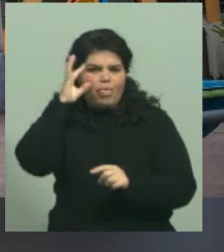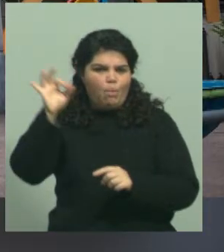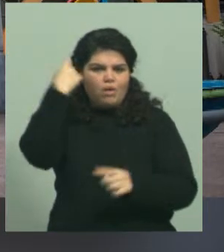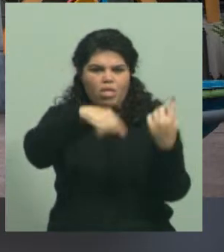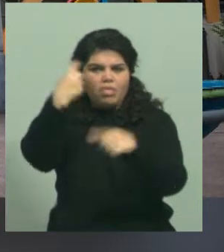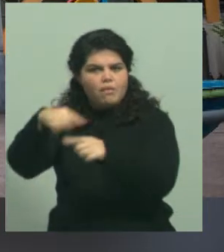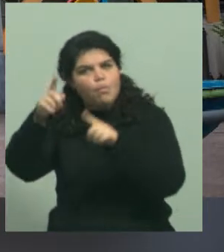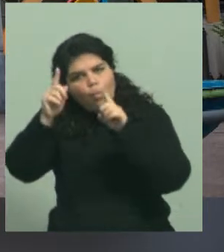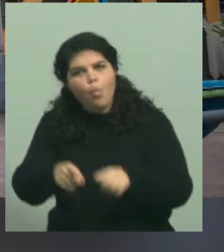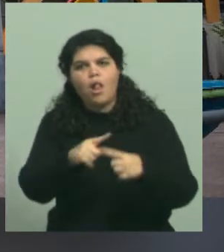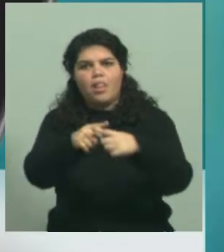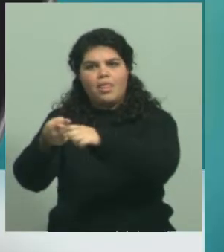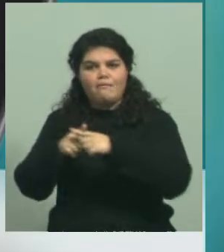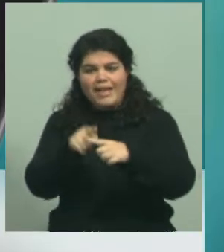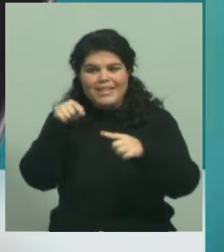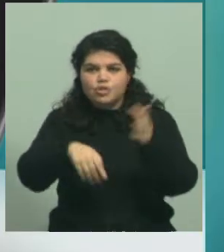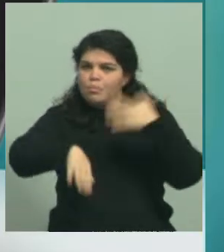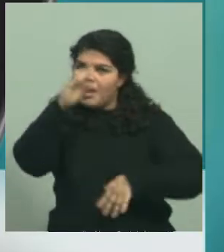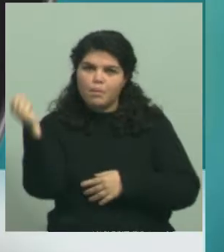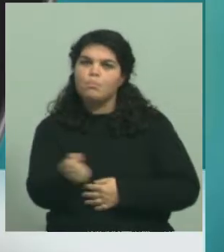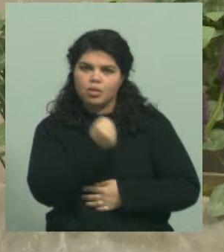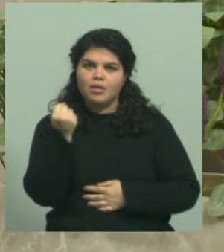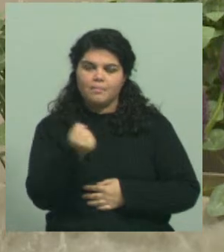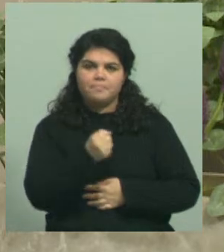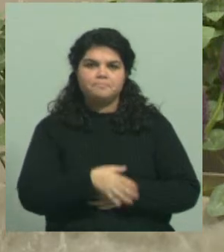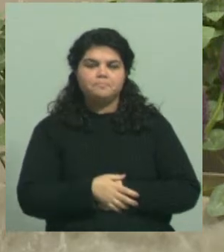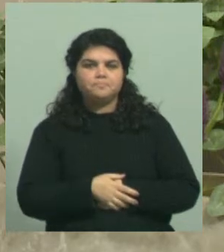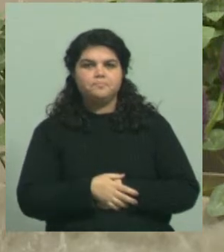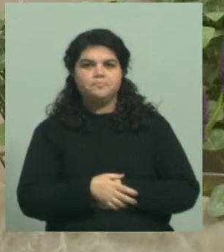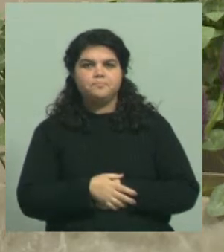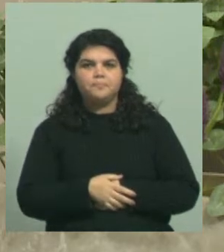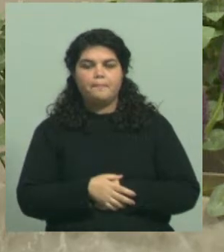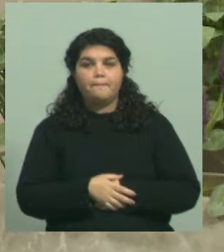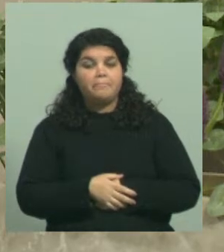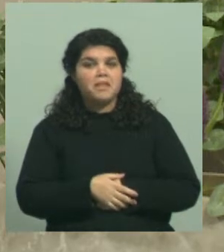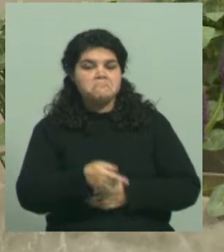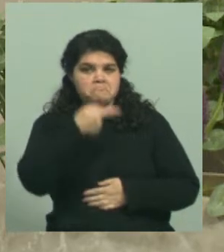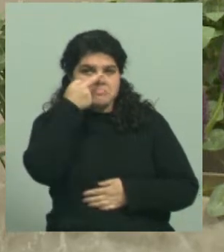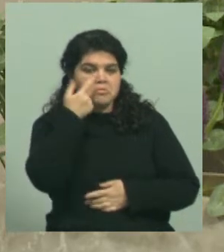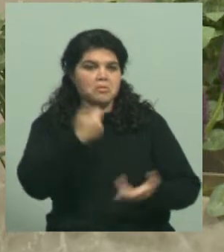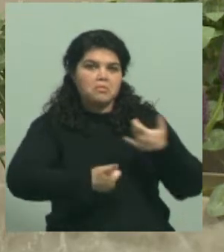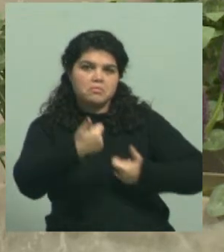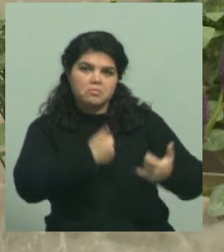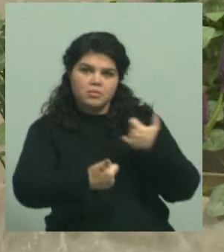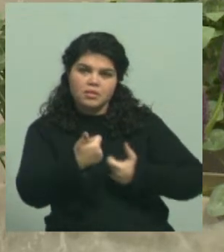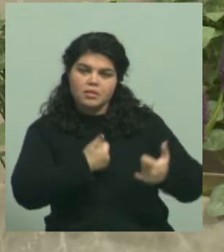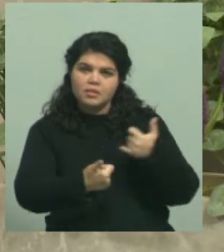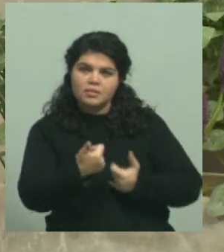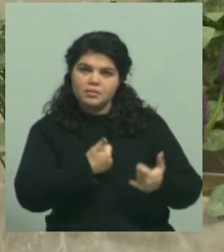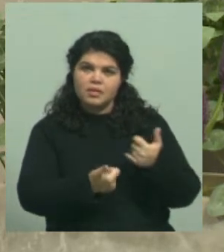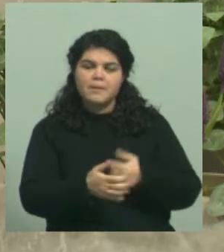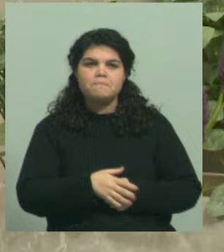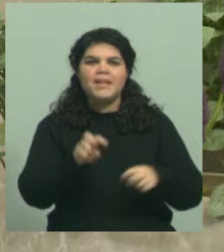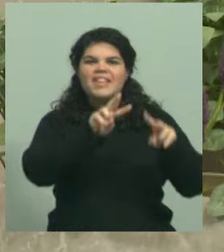esa es la idea del ciclo. Sí, me parece interesante, Alejandro, lo que usted de alguna manera manifestaba, esto